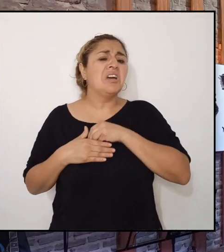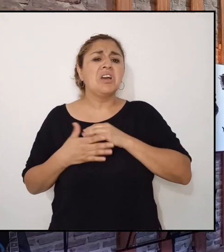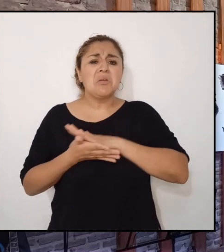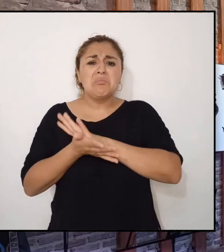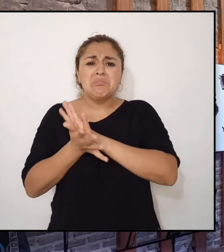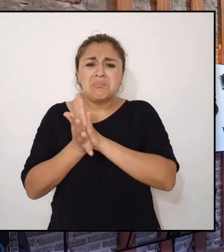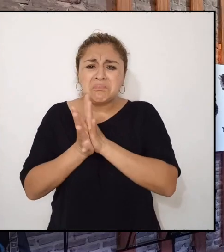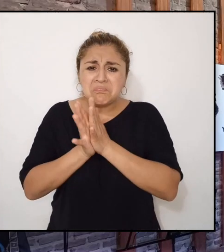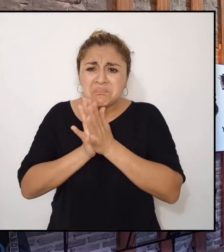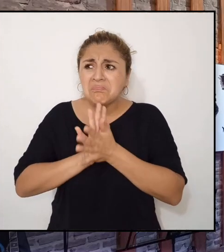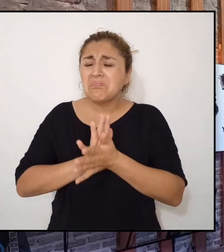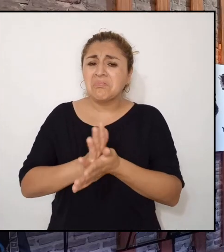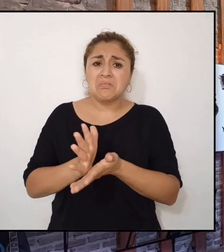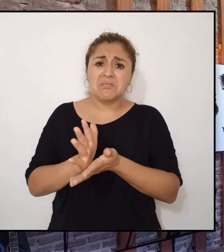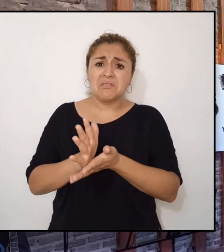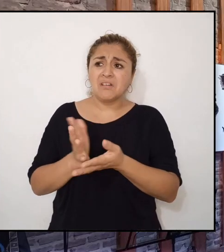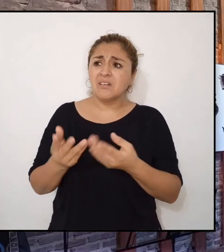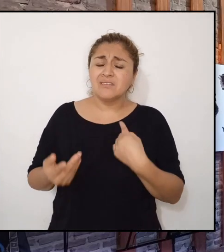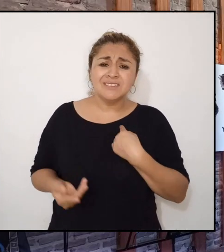estás pasando con Él?